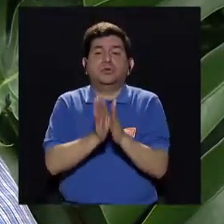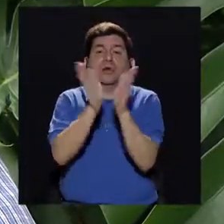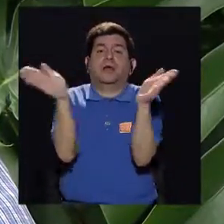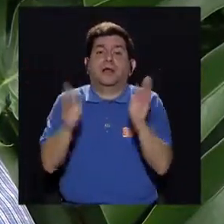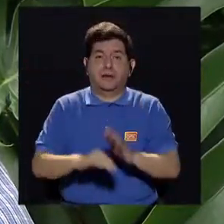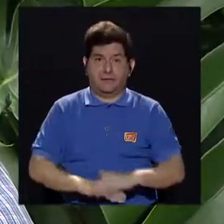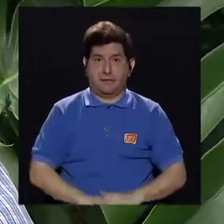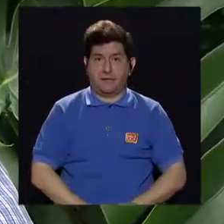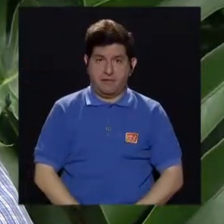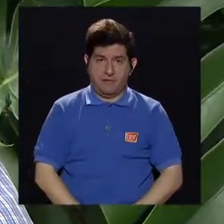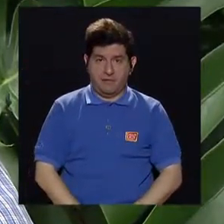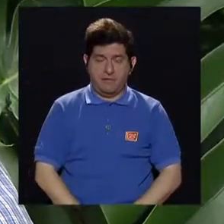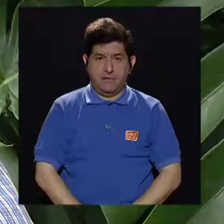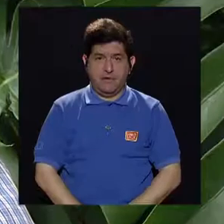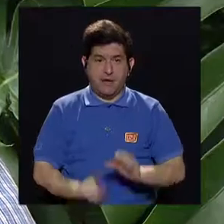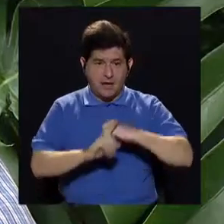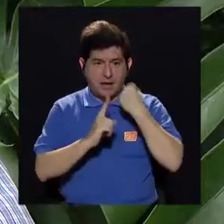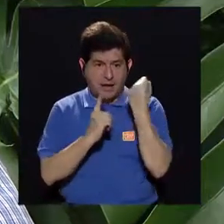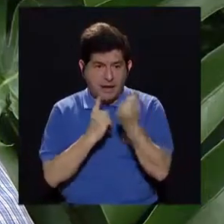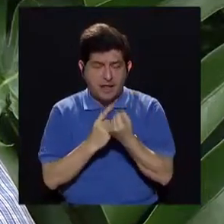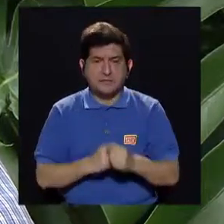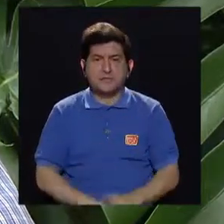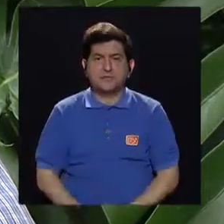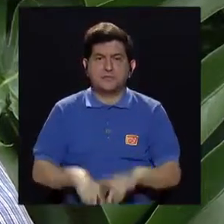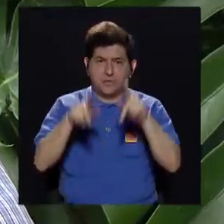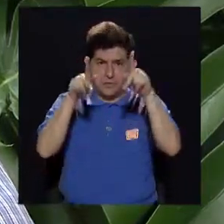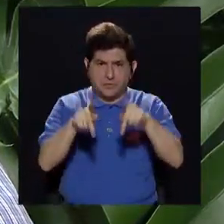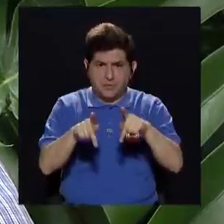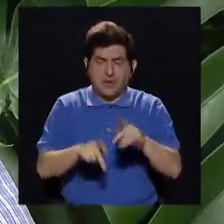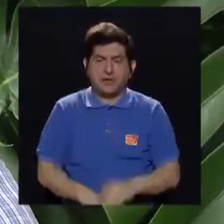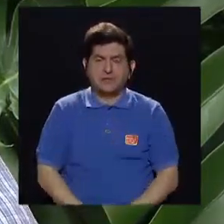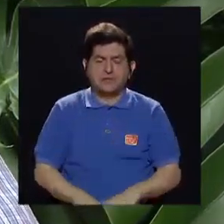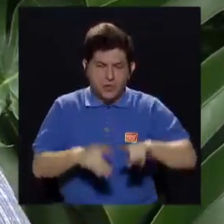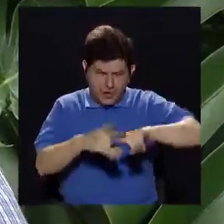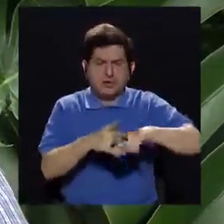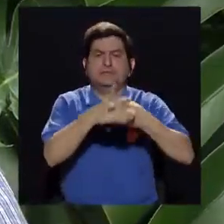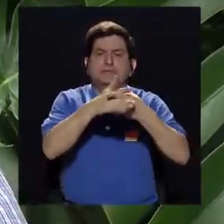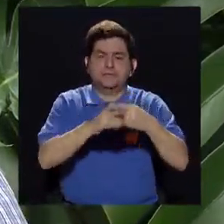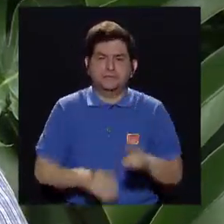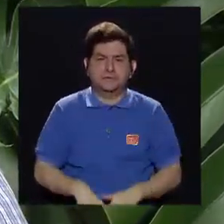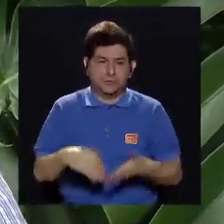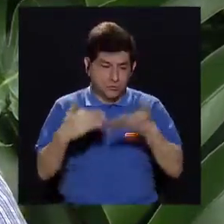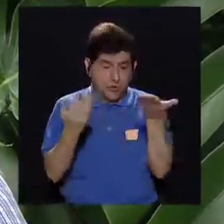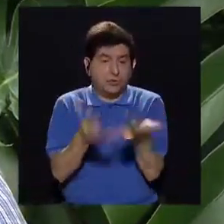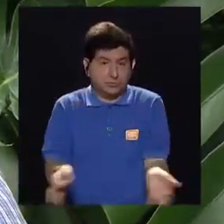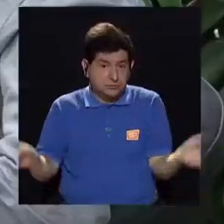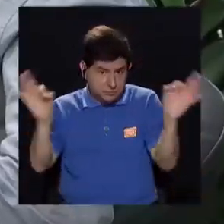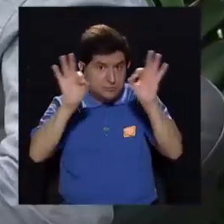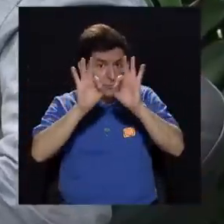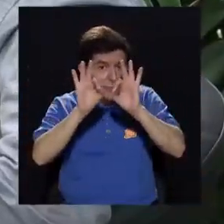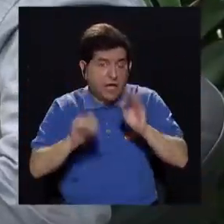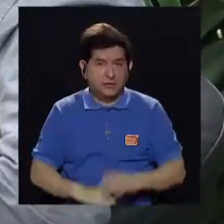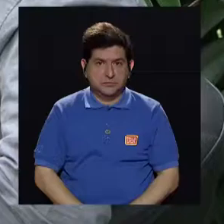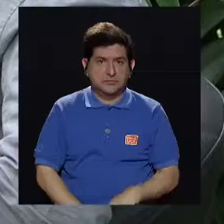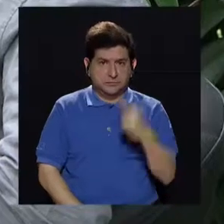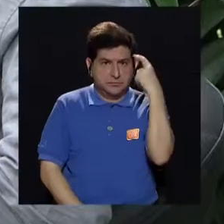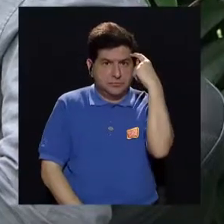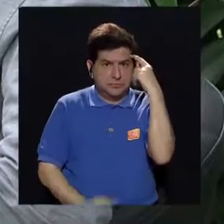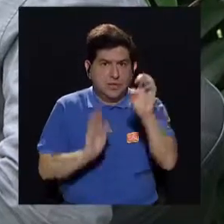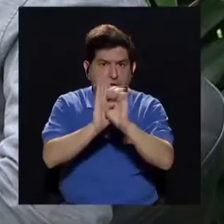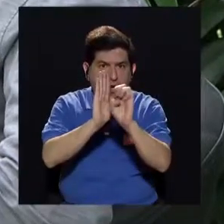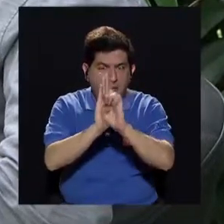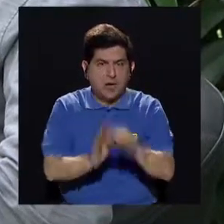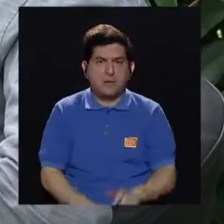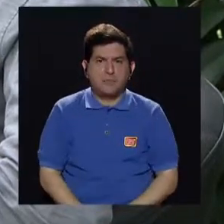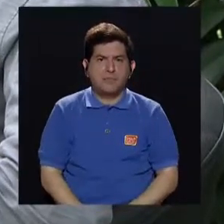términos muy generales cuál es el estado, en qué momento, en qué punto parte, ¿verdad? Y hay cosas que son muy importantes a considerar,